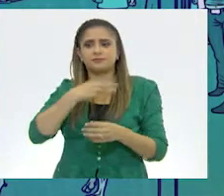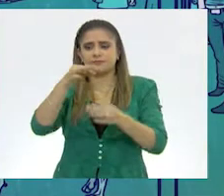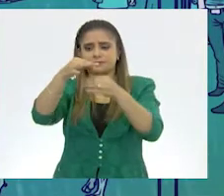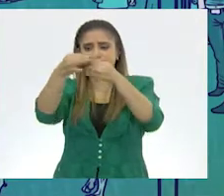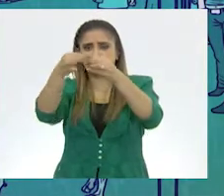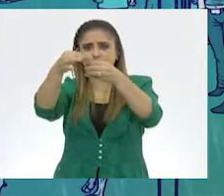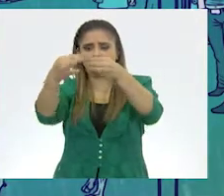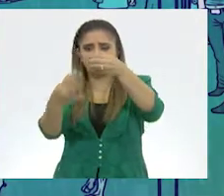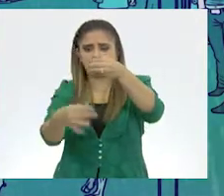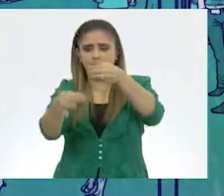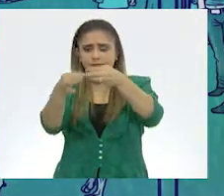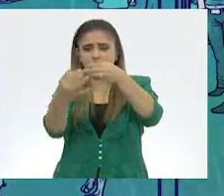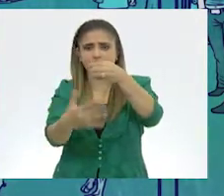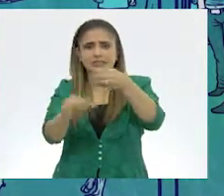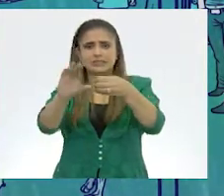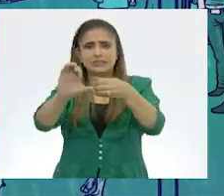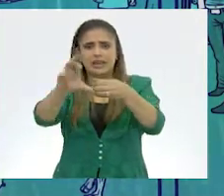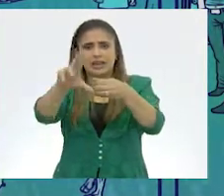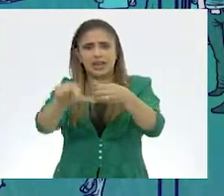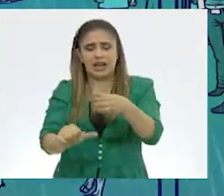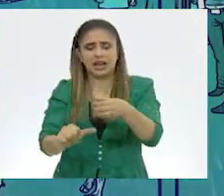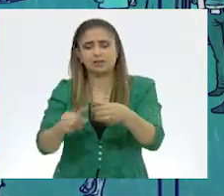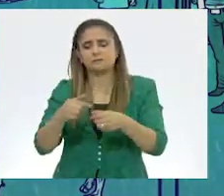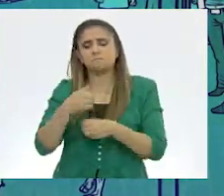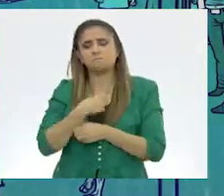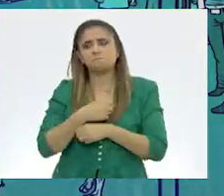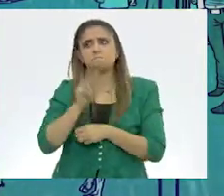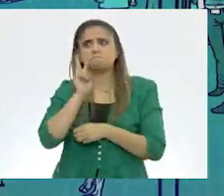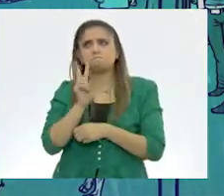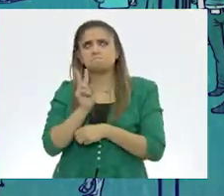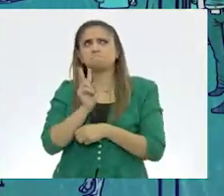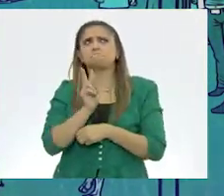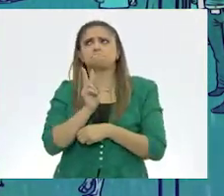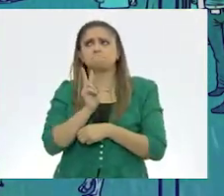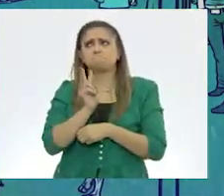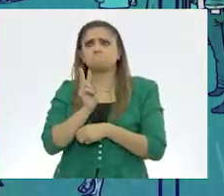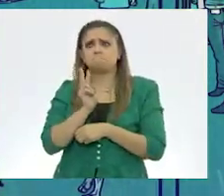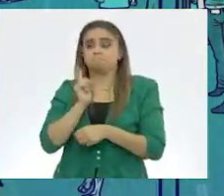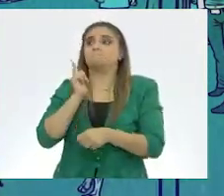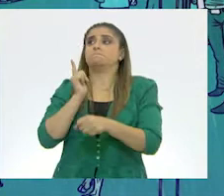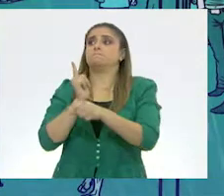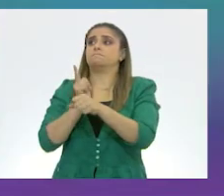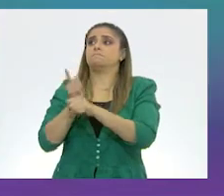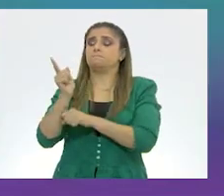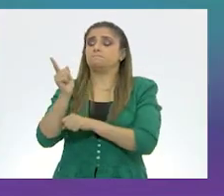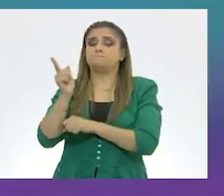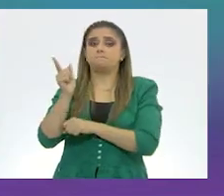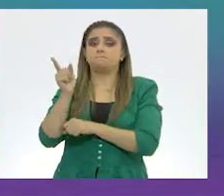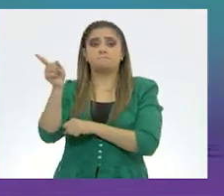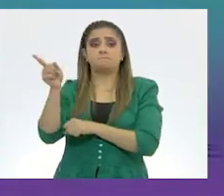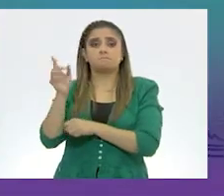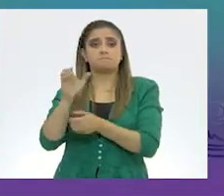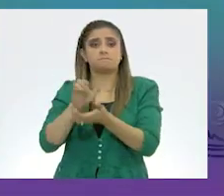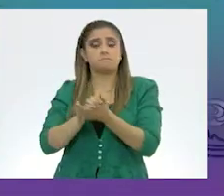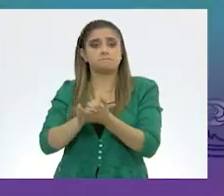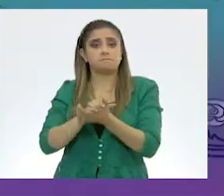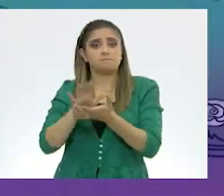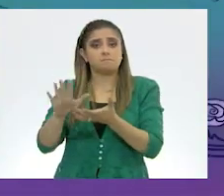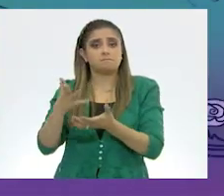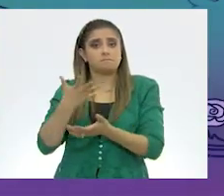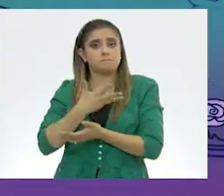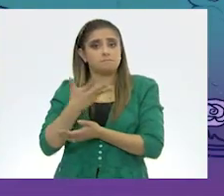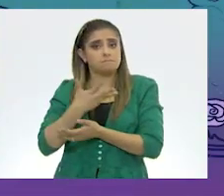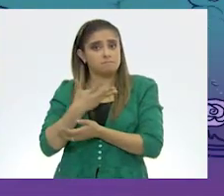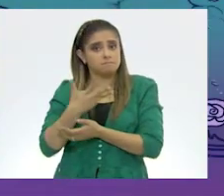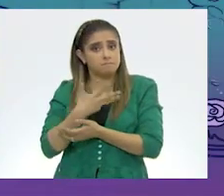blanca. Tardé un buen rato, no obstante, en descubrir a mi cónyuge. Entretanto, tuve que